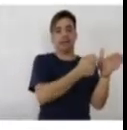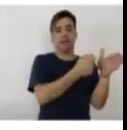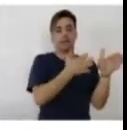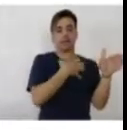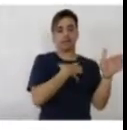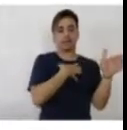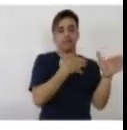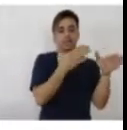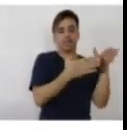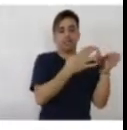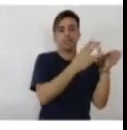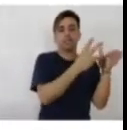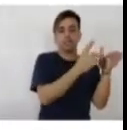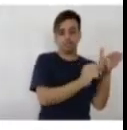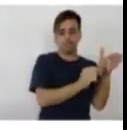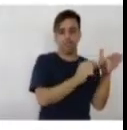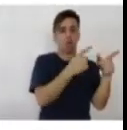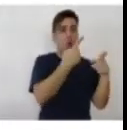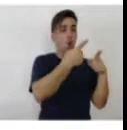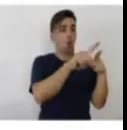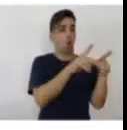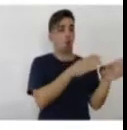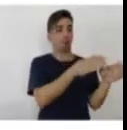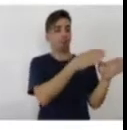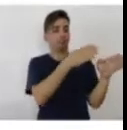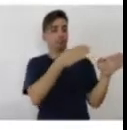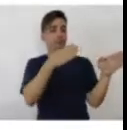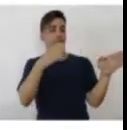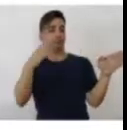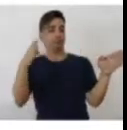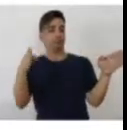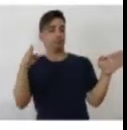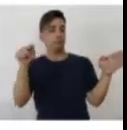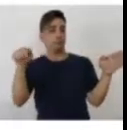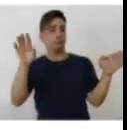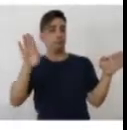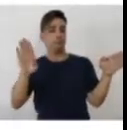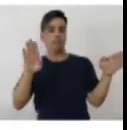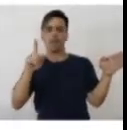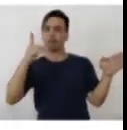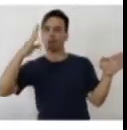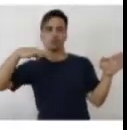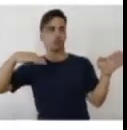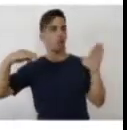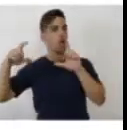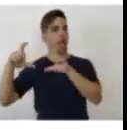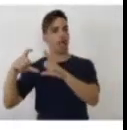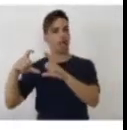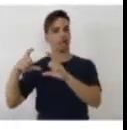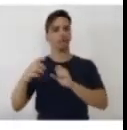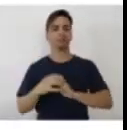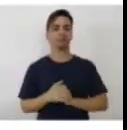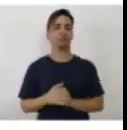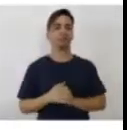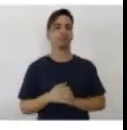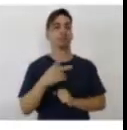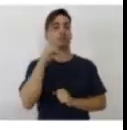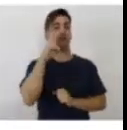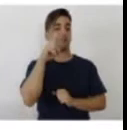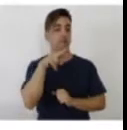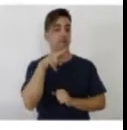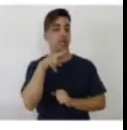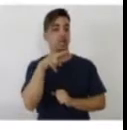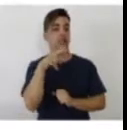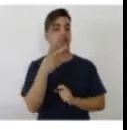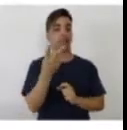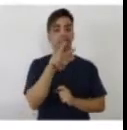como se señala en la figura, y que el otro extremo no pertenece al intervalo. Fíjense cómo estamos usando la notación